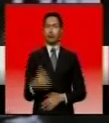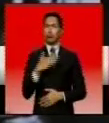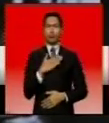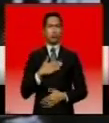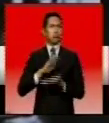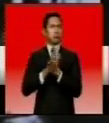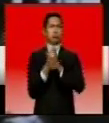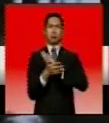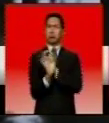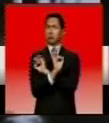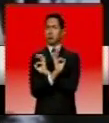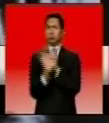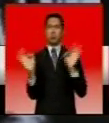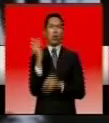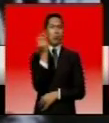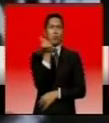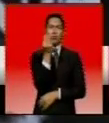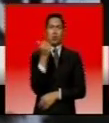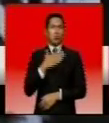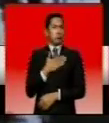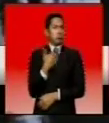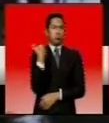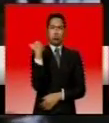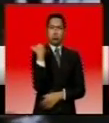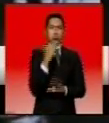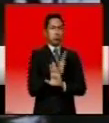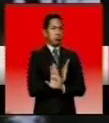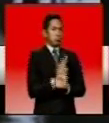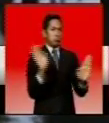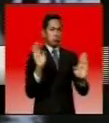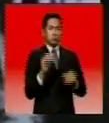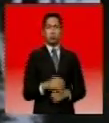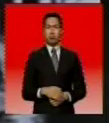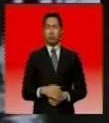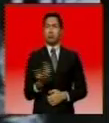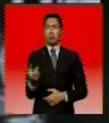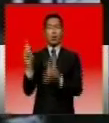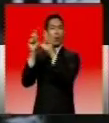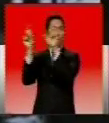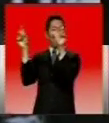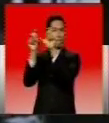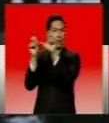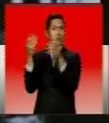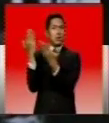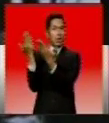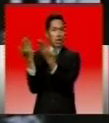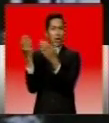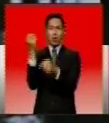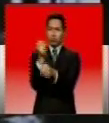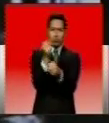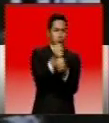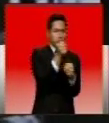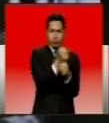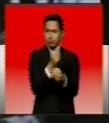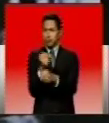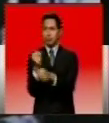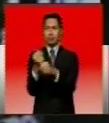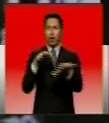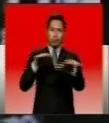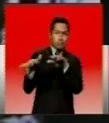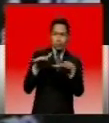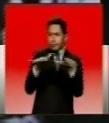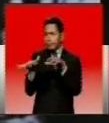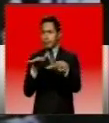ningún paraíso fiscal, no a la compañía Madrigal, no hace operaciones de ninguna